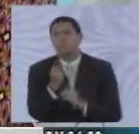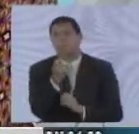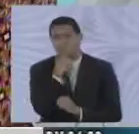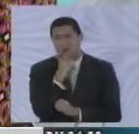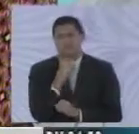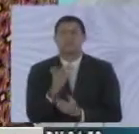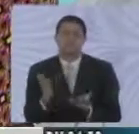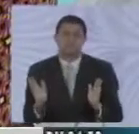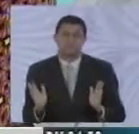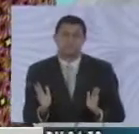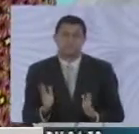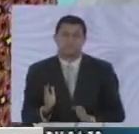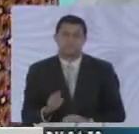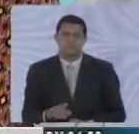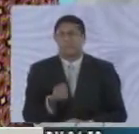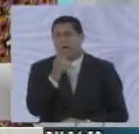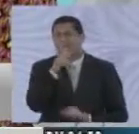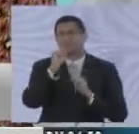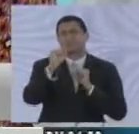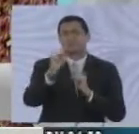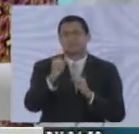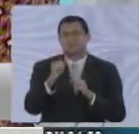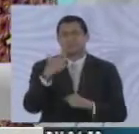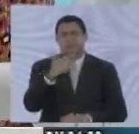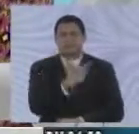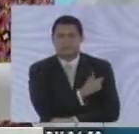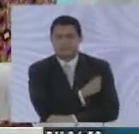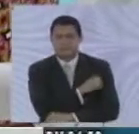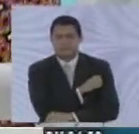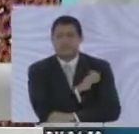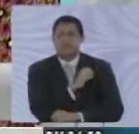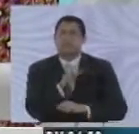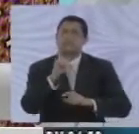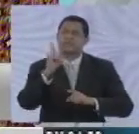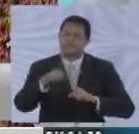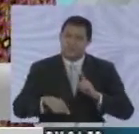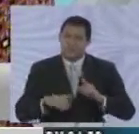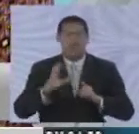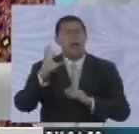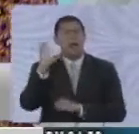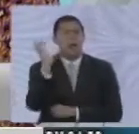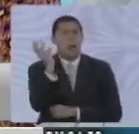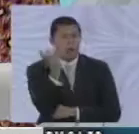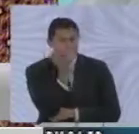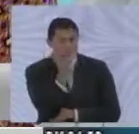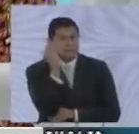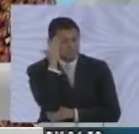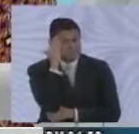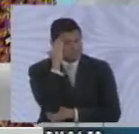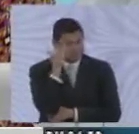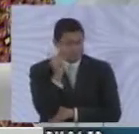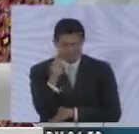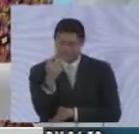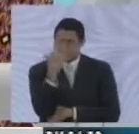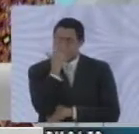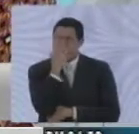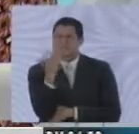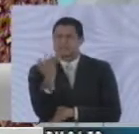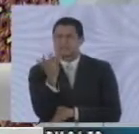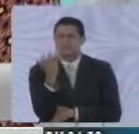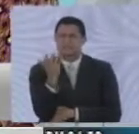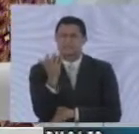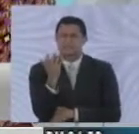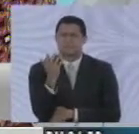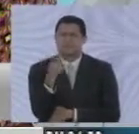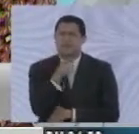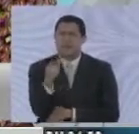¿ok? Se tratan con antialérgicos, con esteroides y con manejo del ambiente. Hay que saber exactamente a qué es alérgico el paciente. Ahí